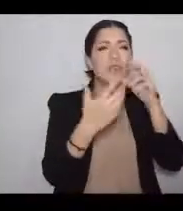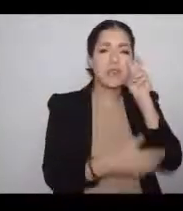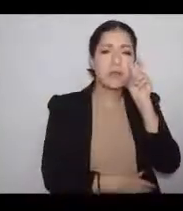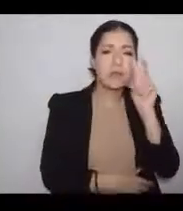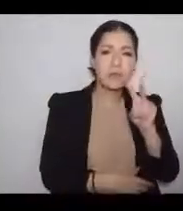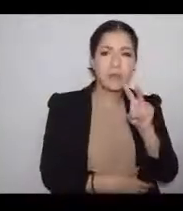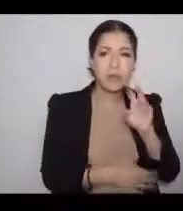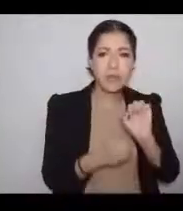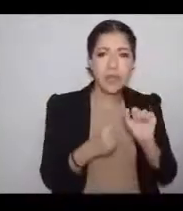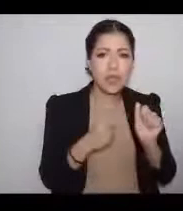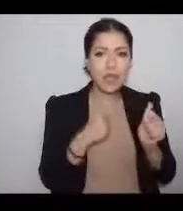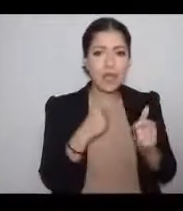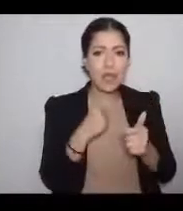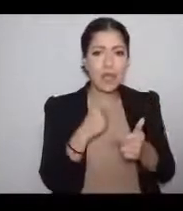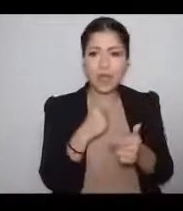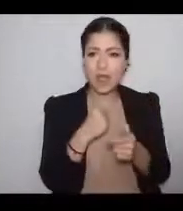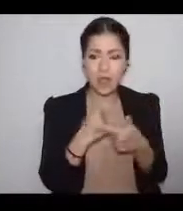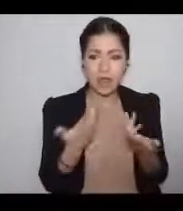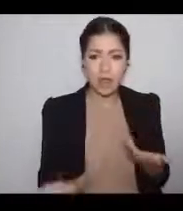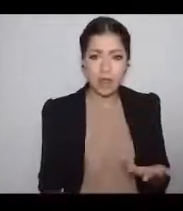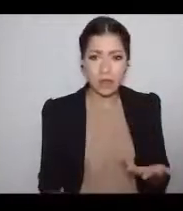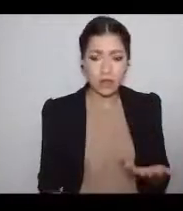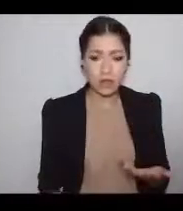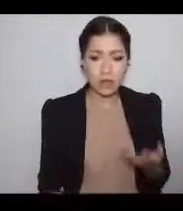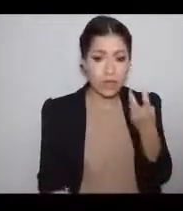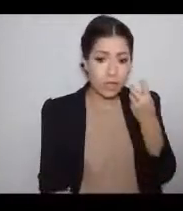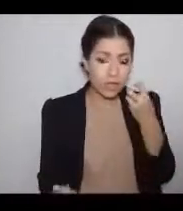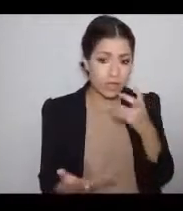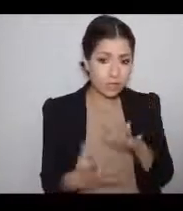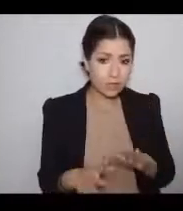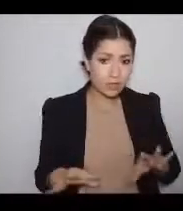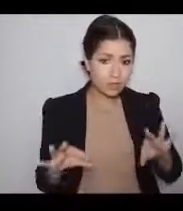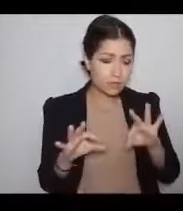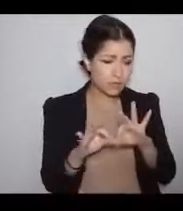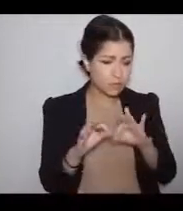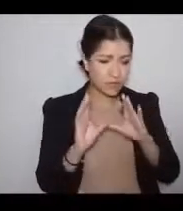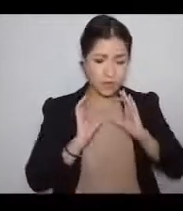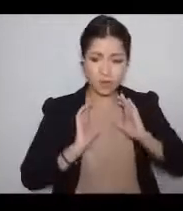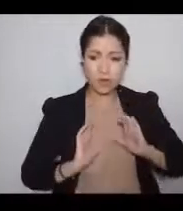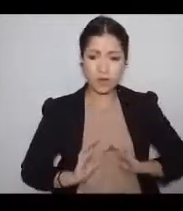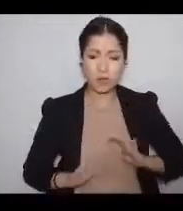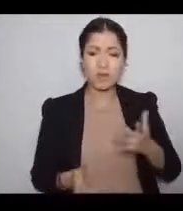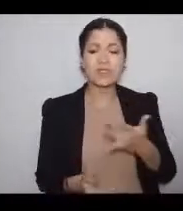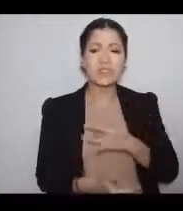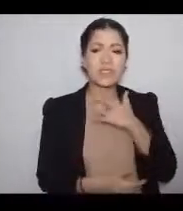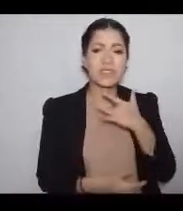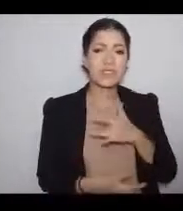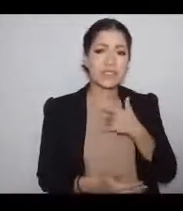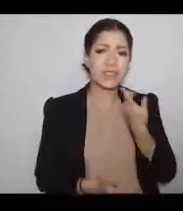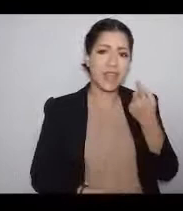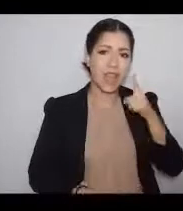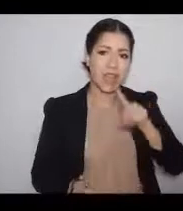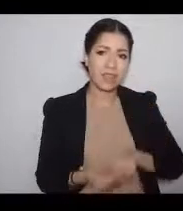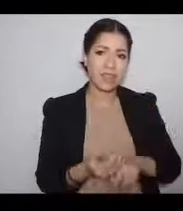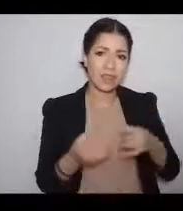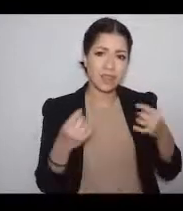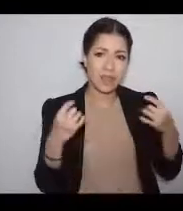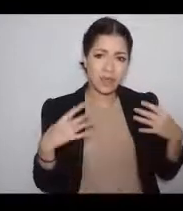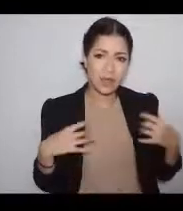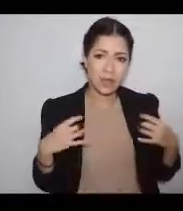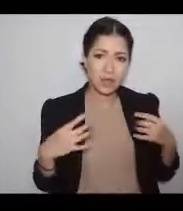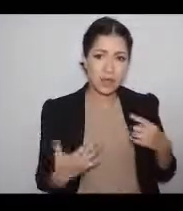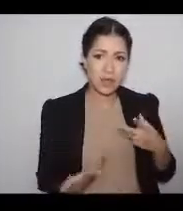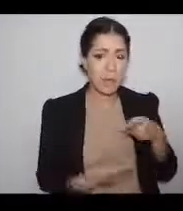punto y quiere vomitar de golpe. Ese bulto de malestares siente el alivio de